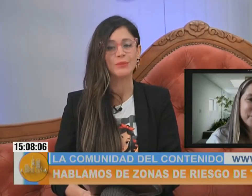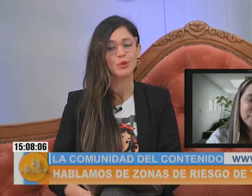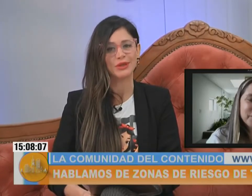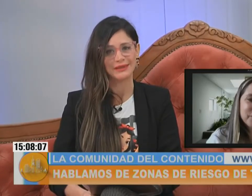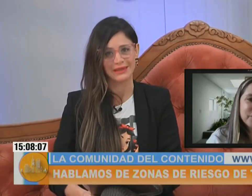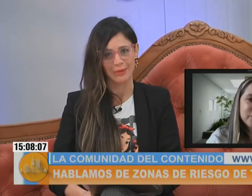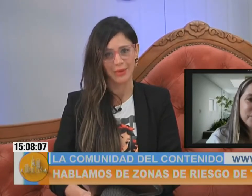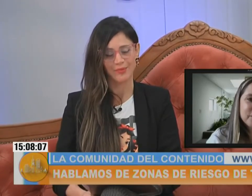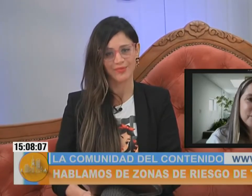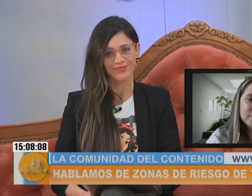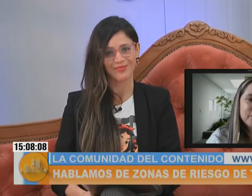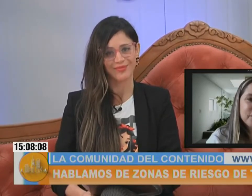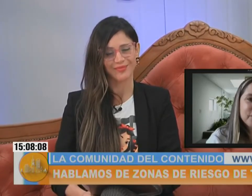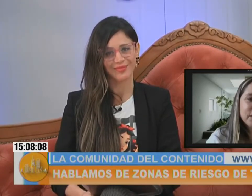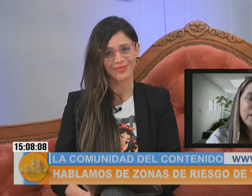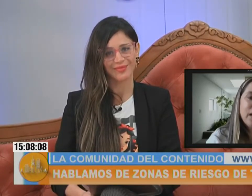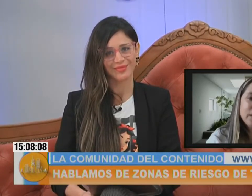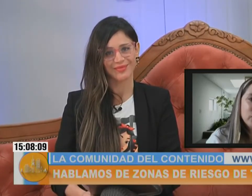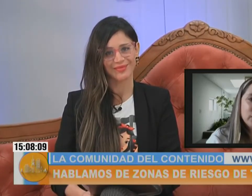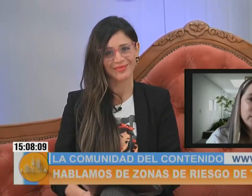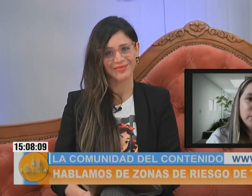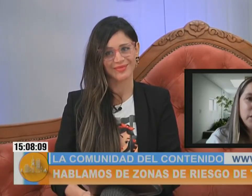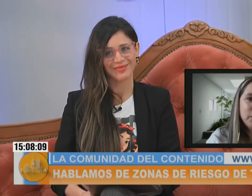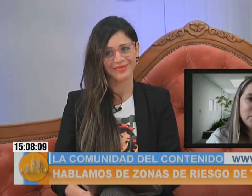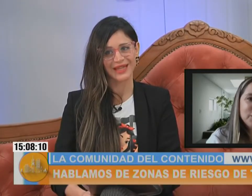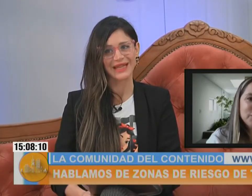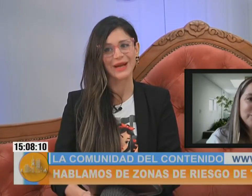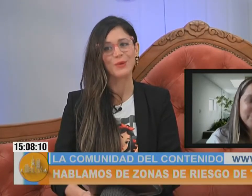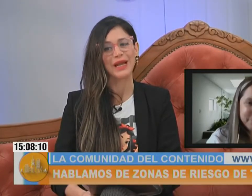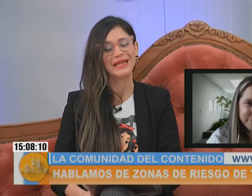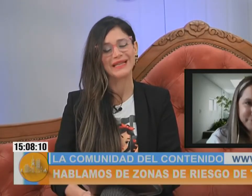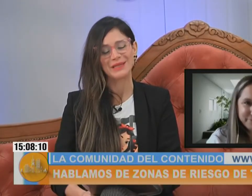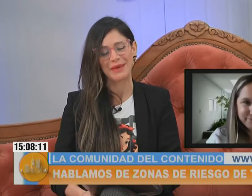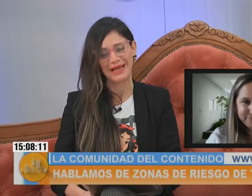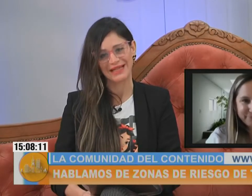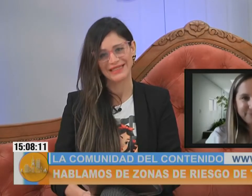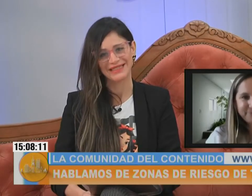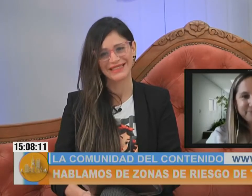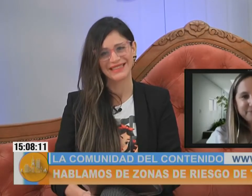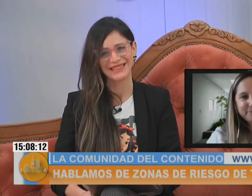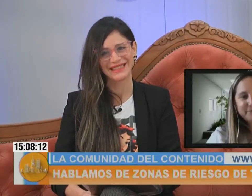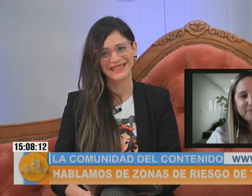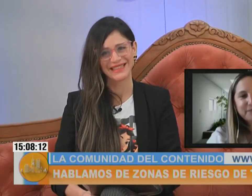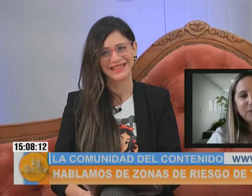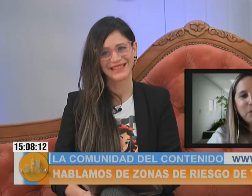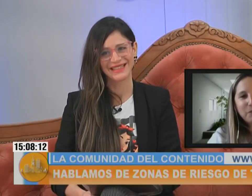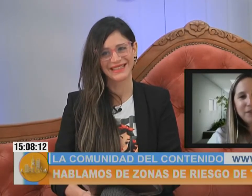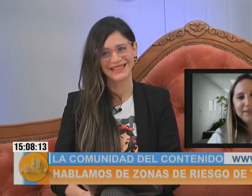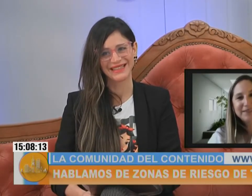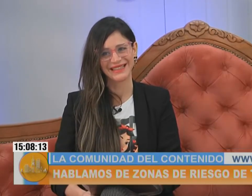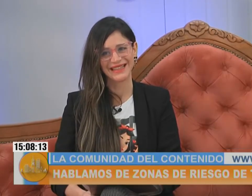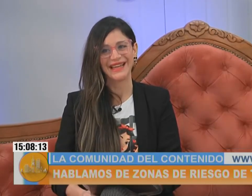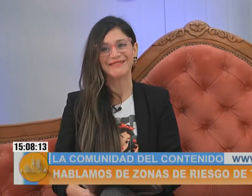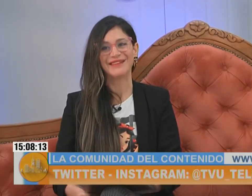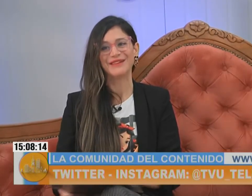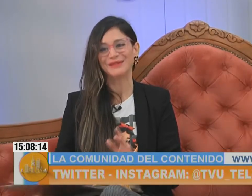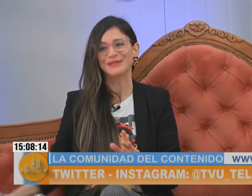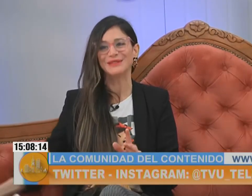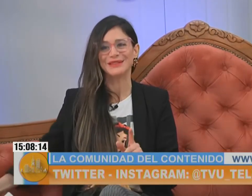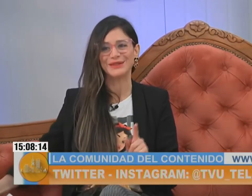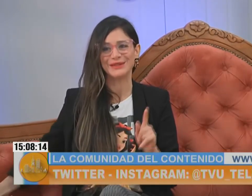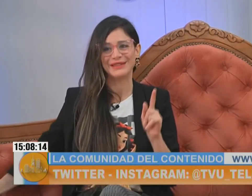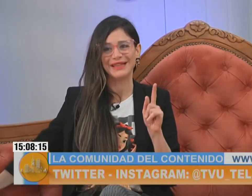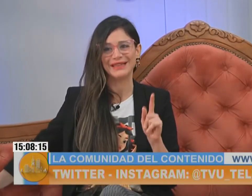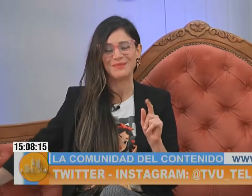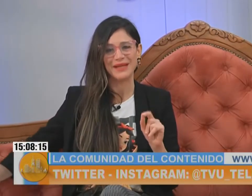tan importante tema. Gracias, Constanza, por el espacio. Que tengas una linda semana. Igualmente. Bueno, y junto